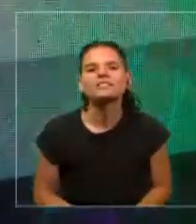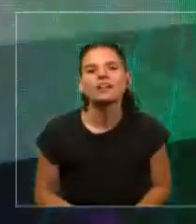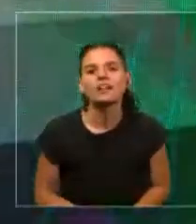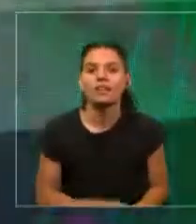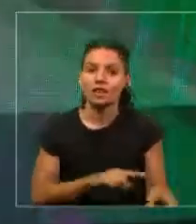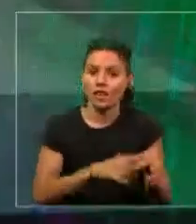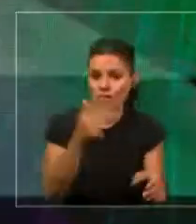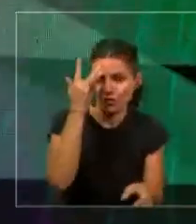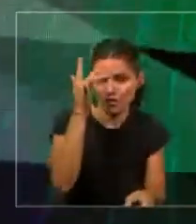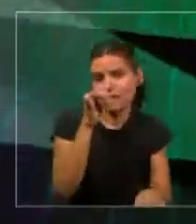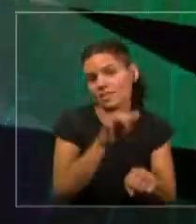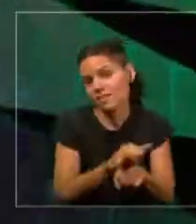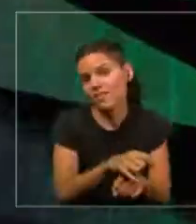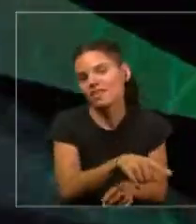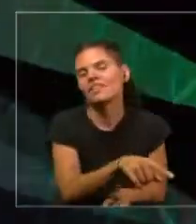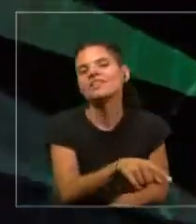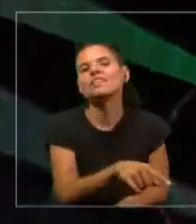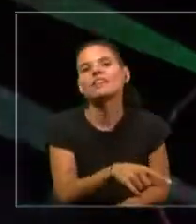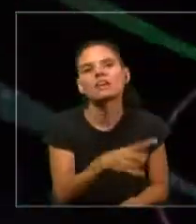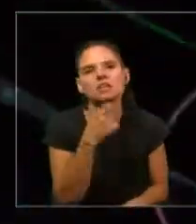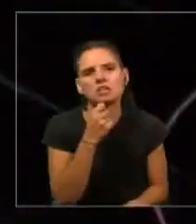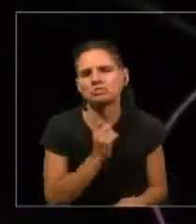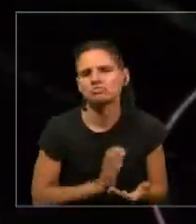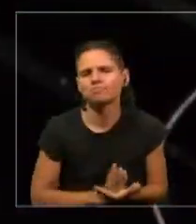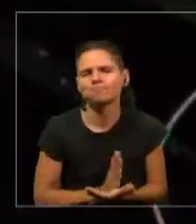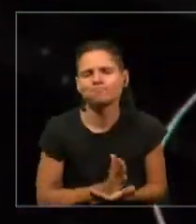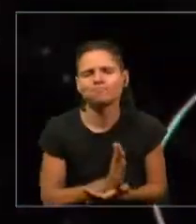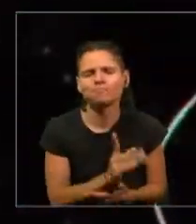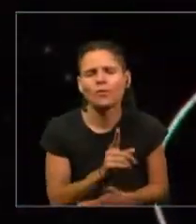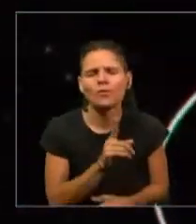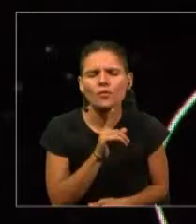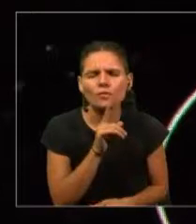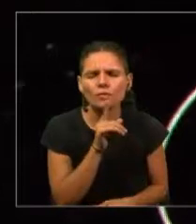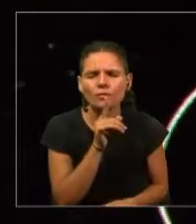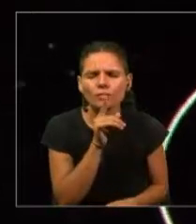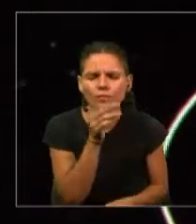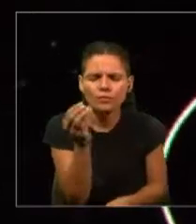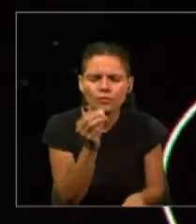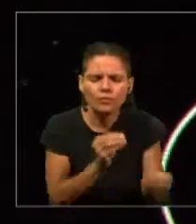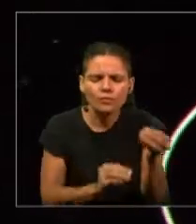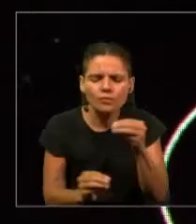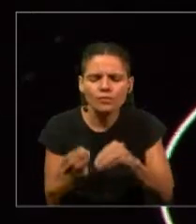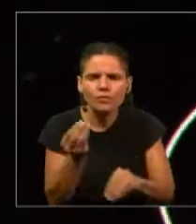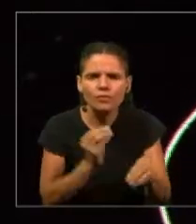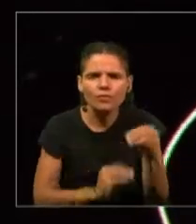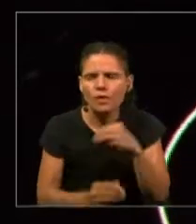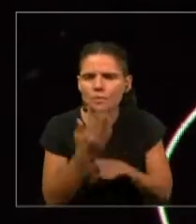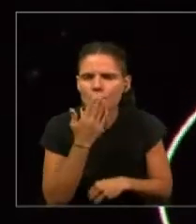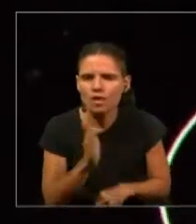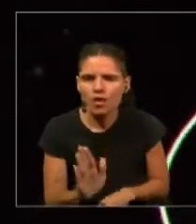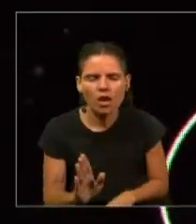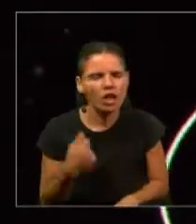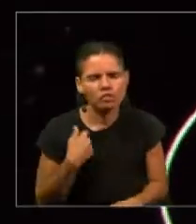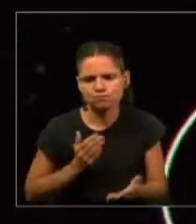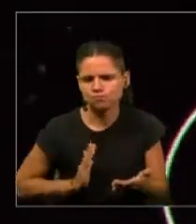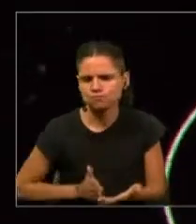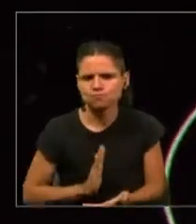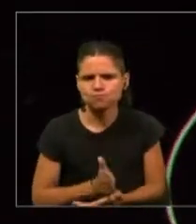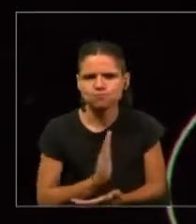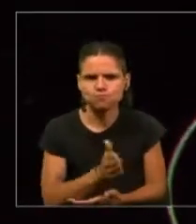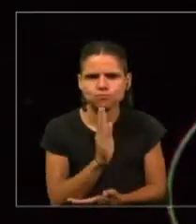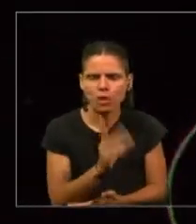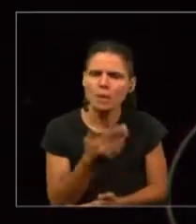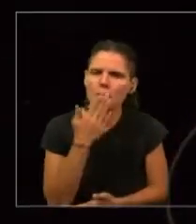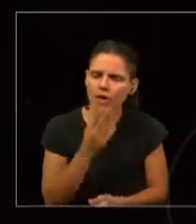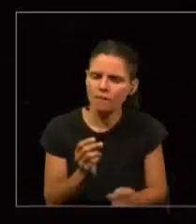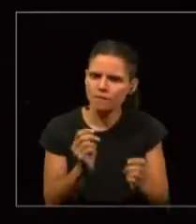tecnologías que sin cesar se sofistican, sin cesar se hacen más eficientes.